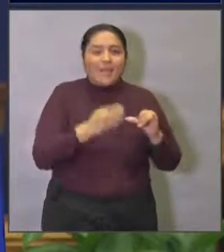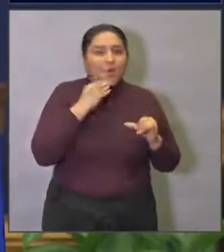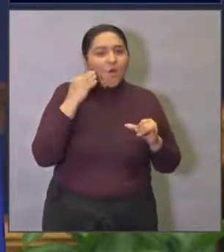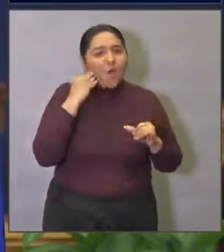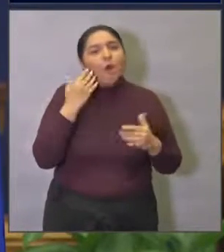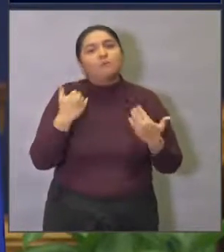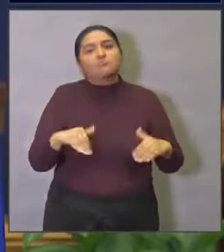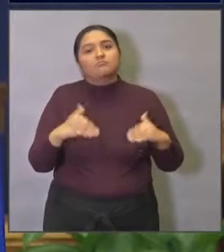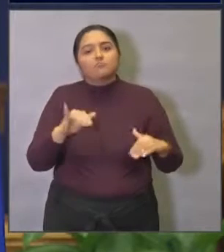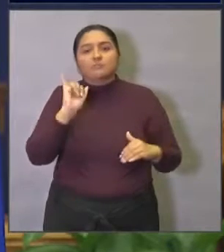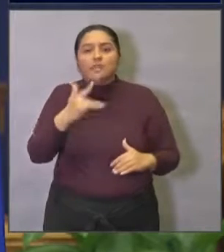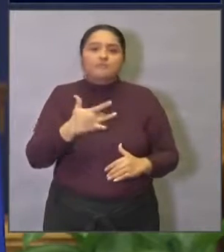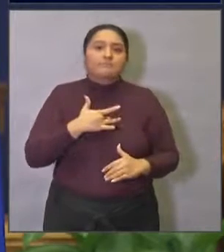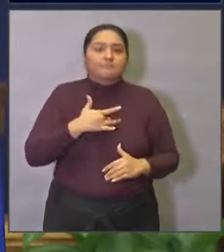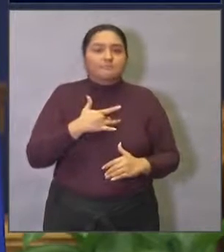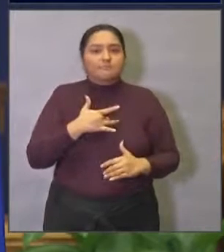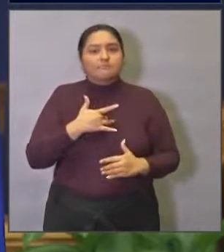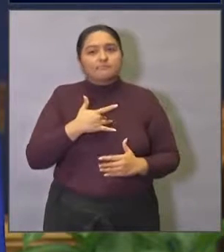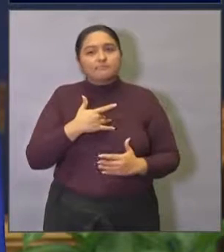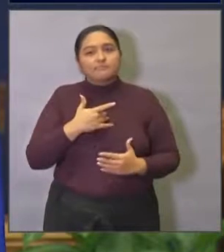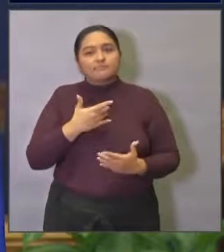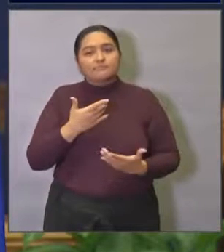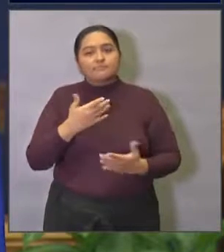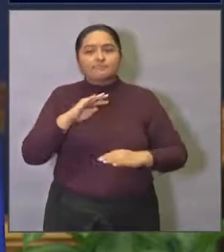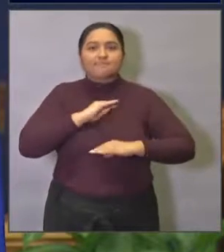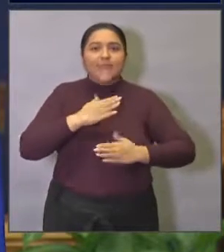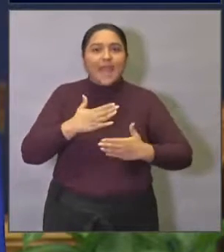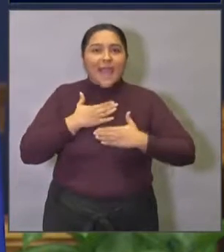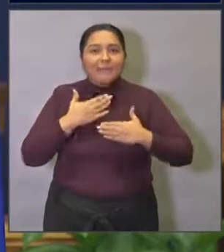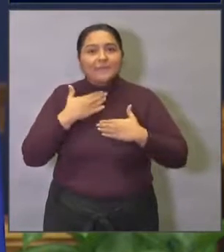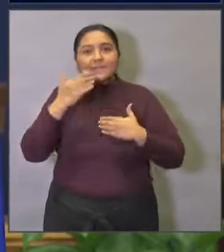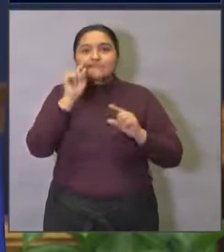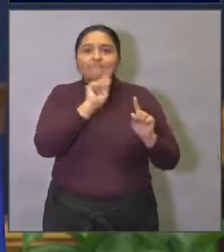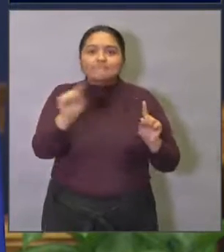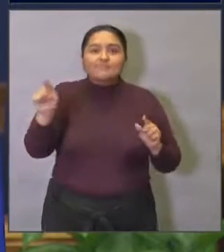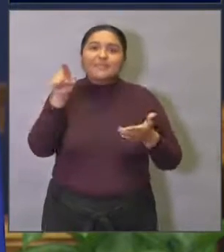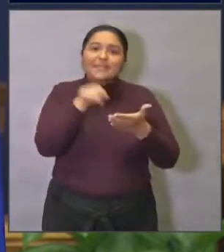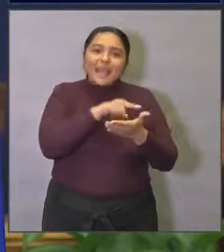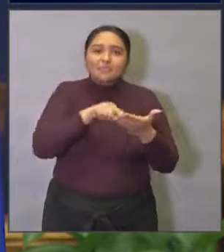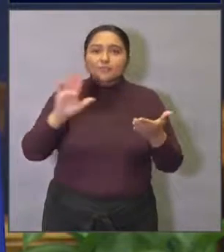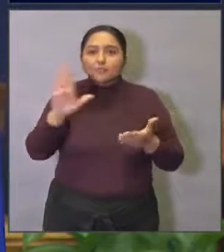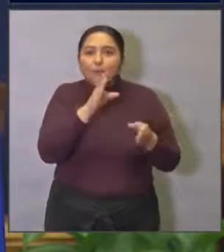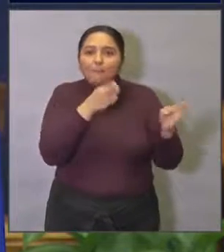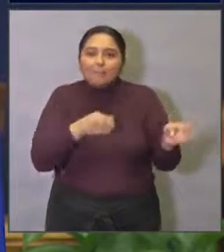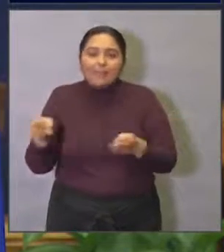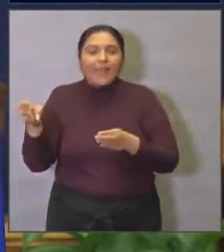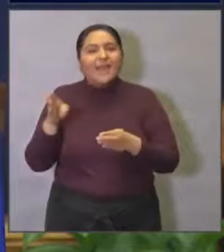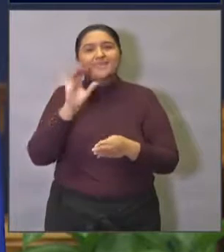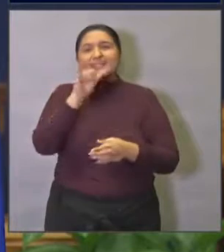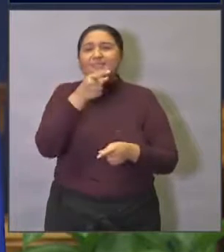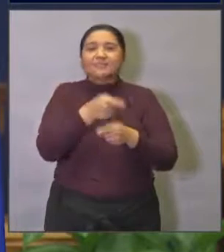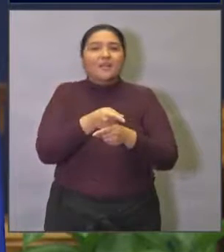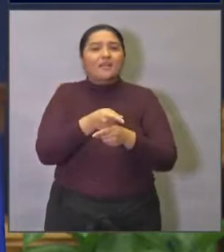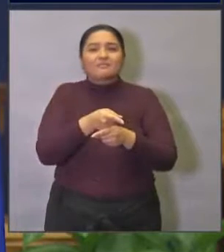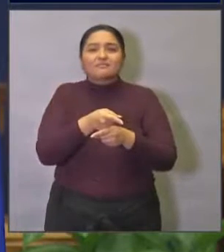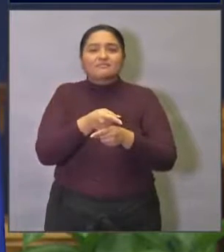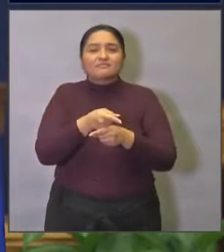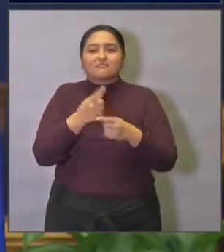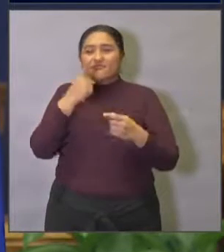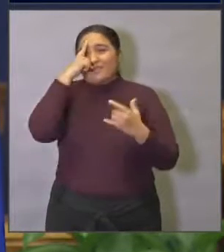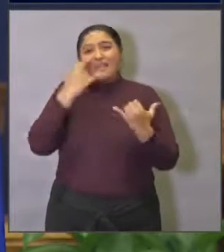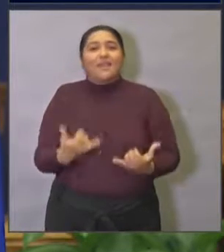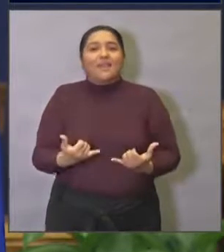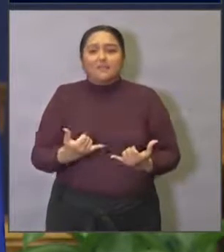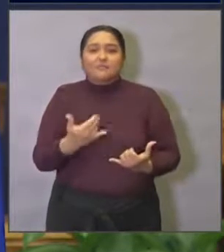muchas fiestas y celebraciones navideñas se han cancelado también. Esto es lo más correcto que podemos hacer por los